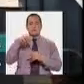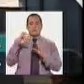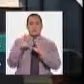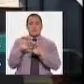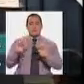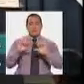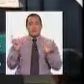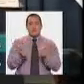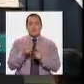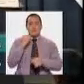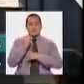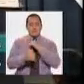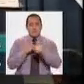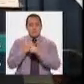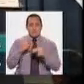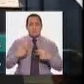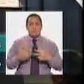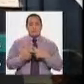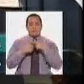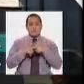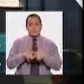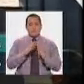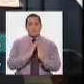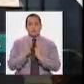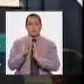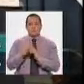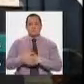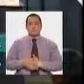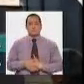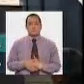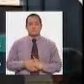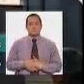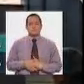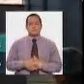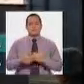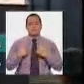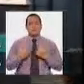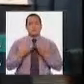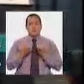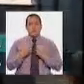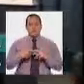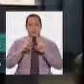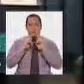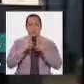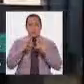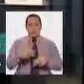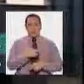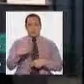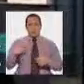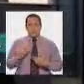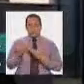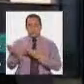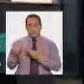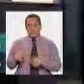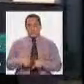la Corte Interamericana, si puede viciar el proceso. Sí, yo quiero responder, el ministro Cateriano también.